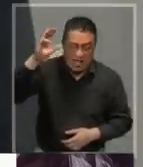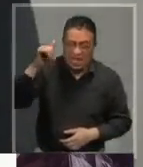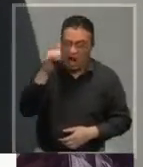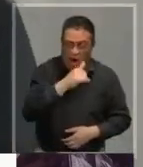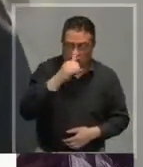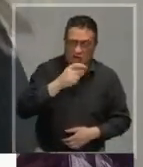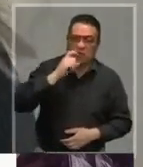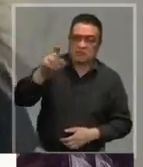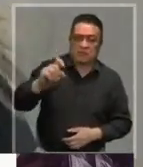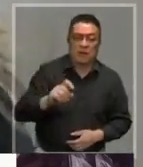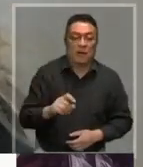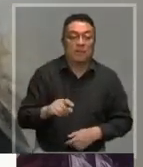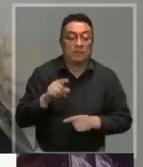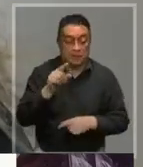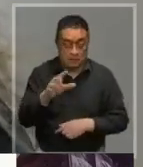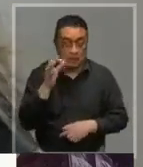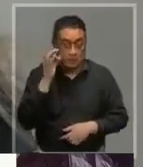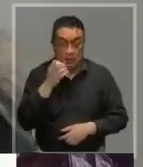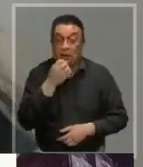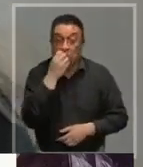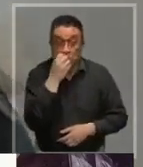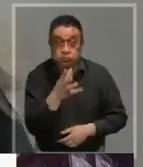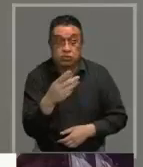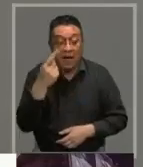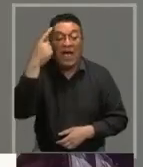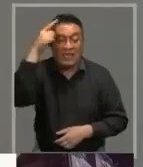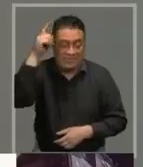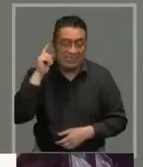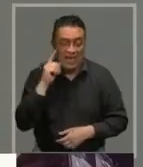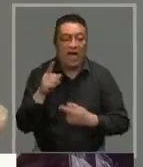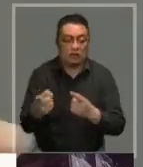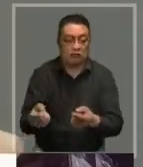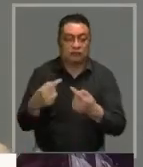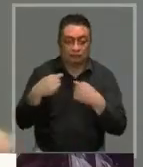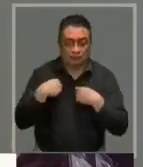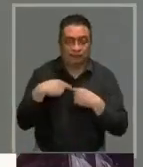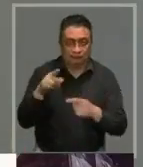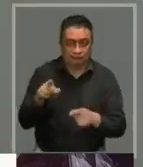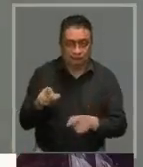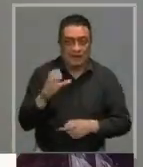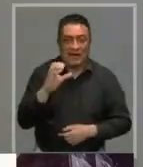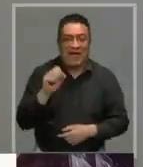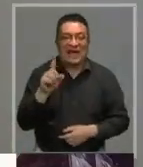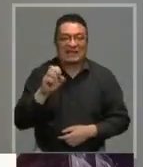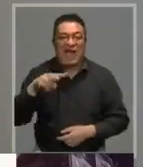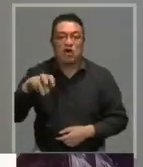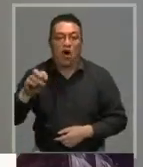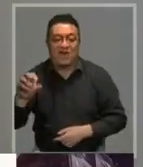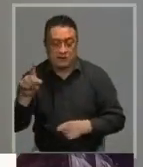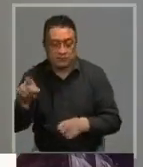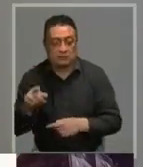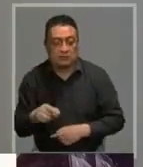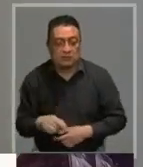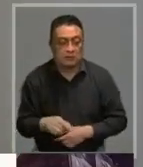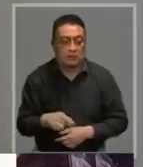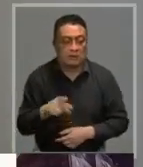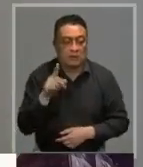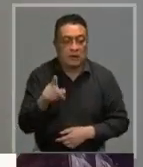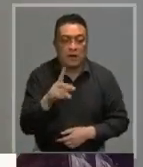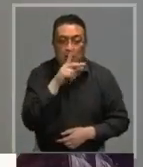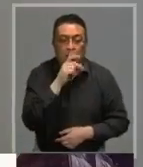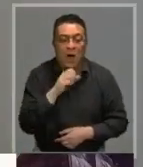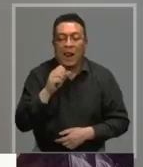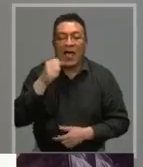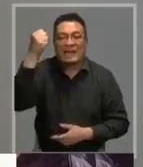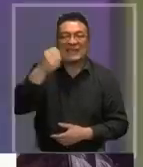Antonieta Es lapidaria sobre el daño causado por Casanova un asesino de las almas de la